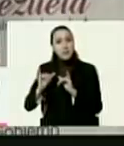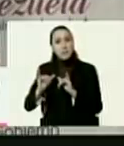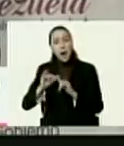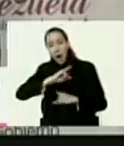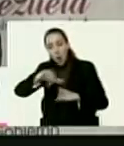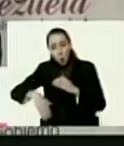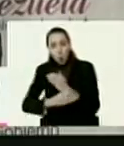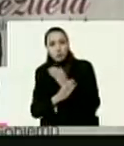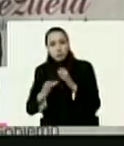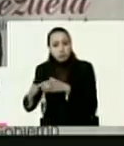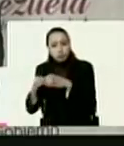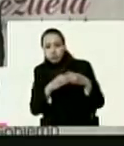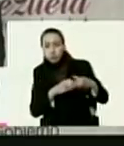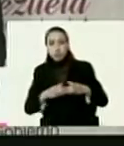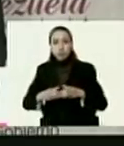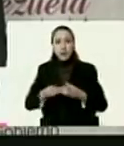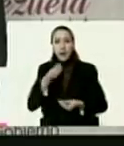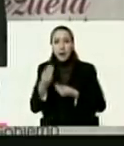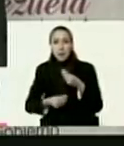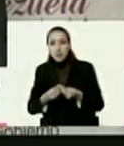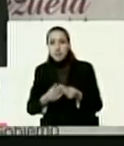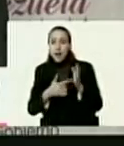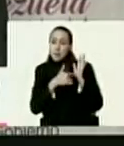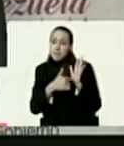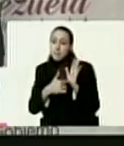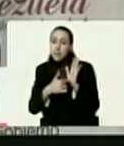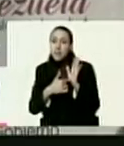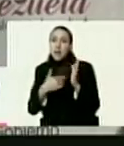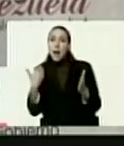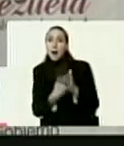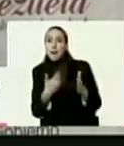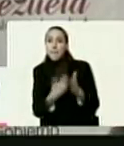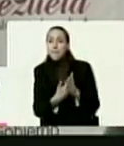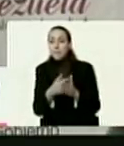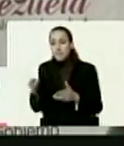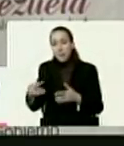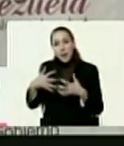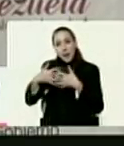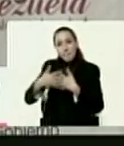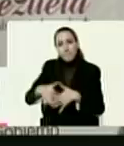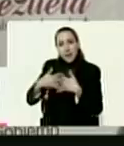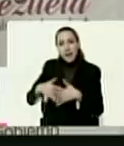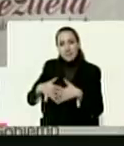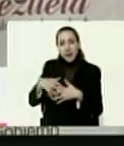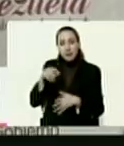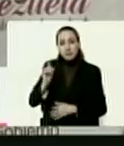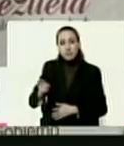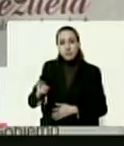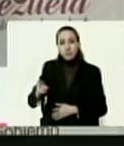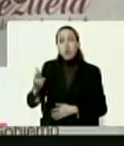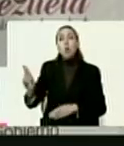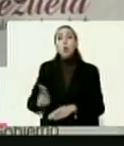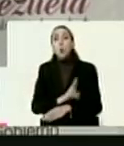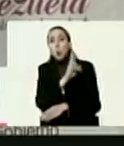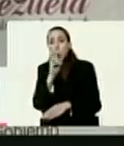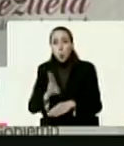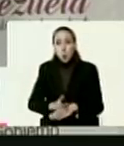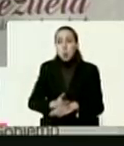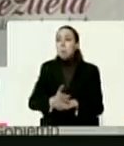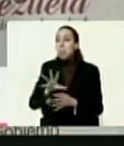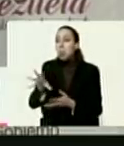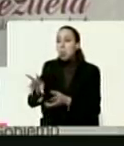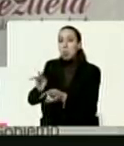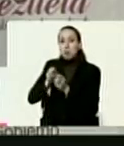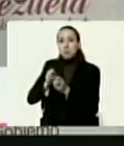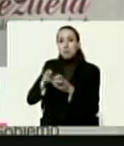Guaidó empiezan a aparecer las pruebas de que esa empresa de 3 mil millones de dólares fue utilizada para extraer recursos